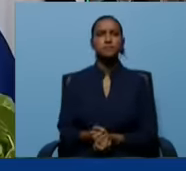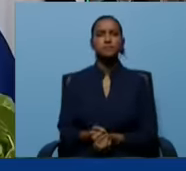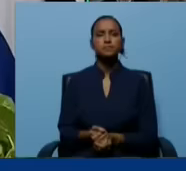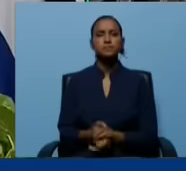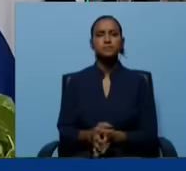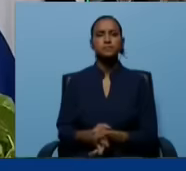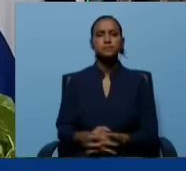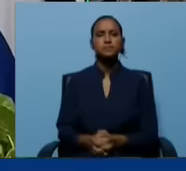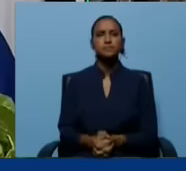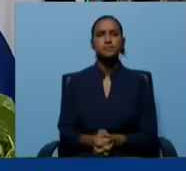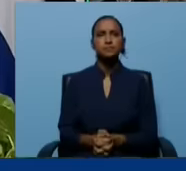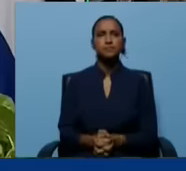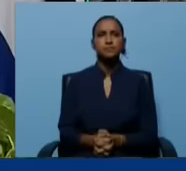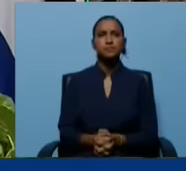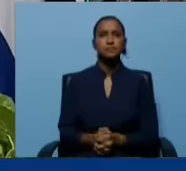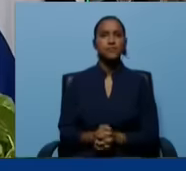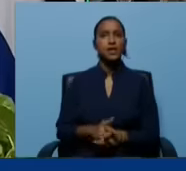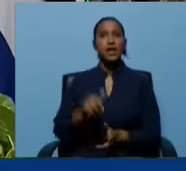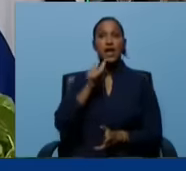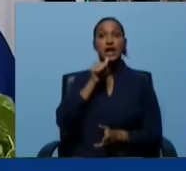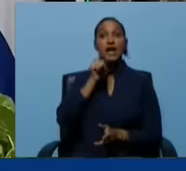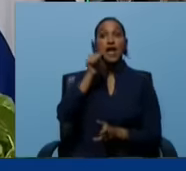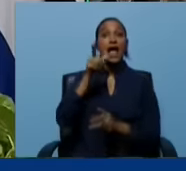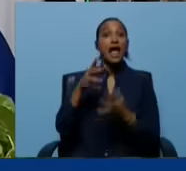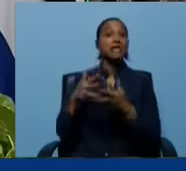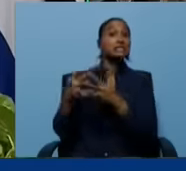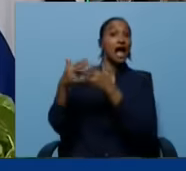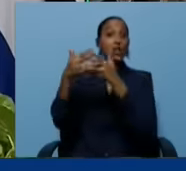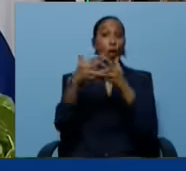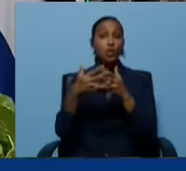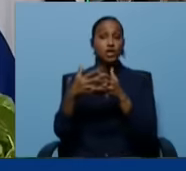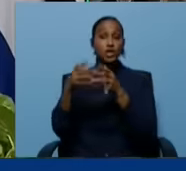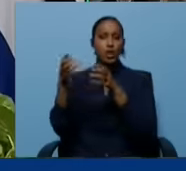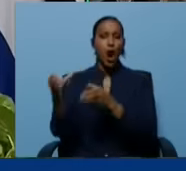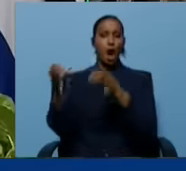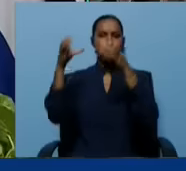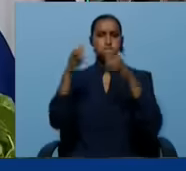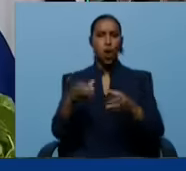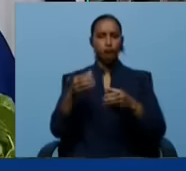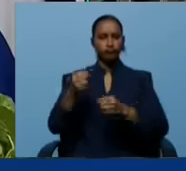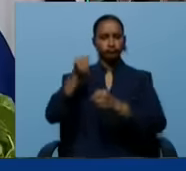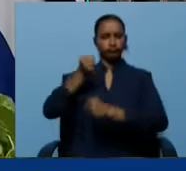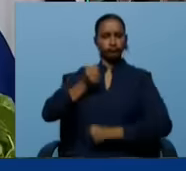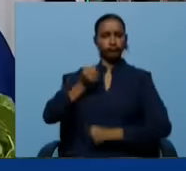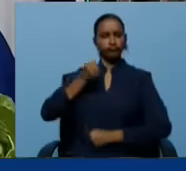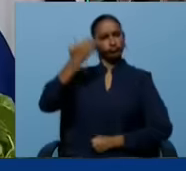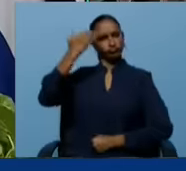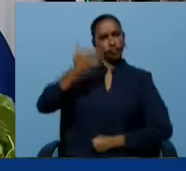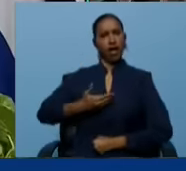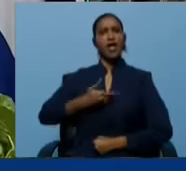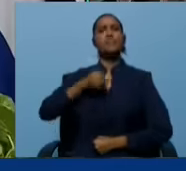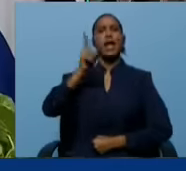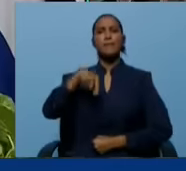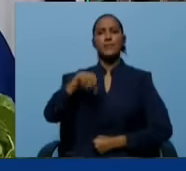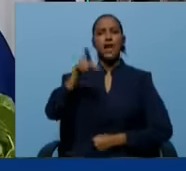por los imperialistas yanquis y acompañada por los imperialistas europeos